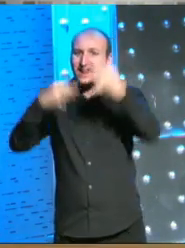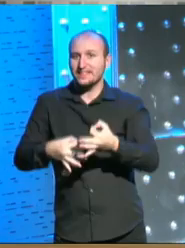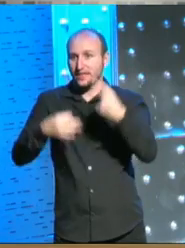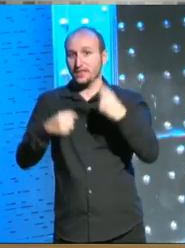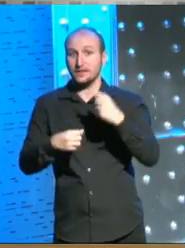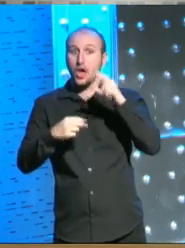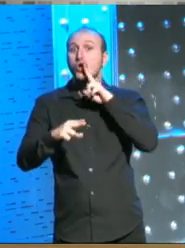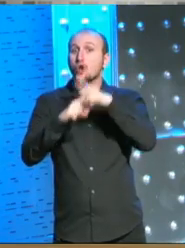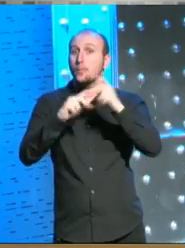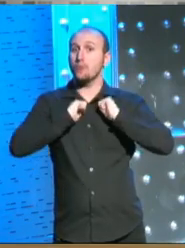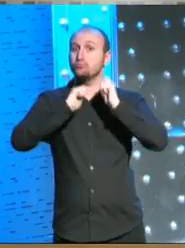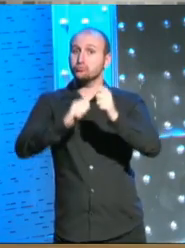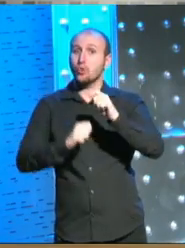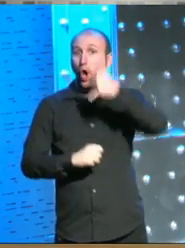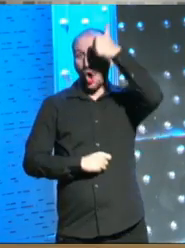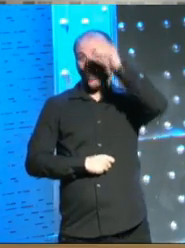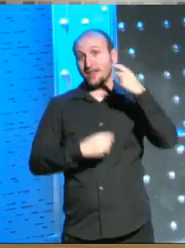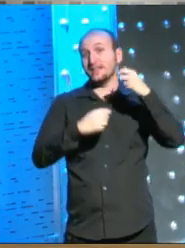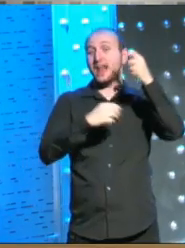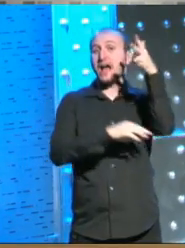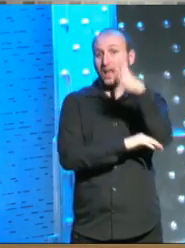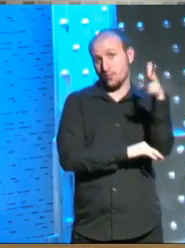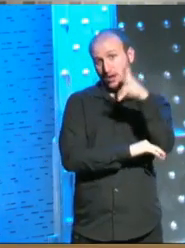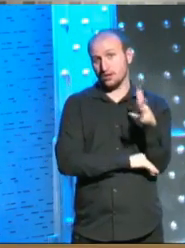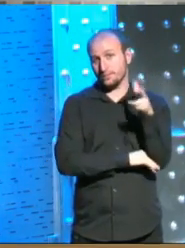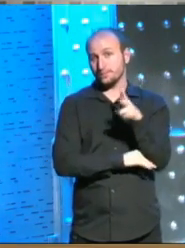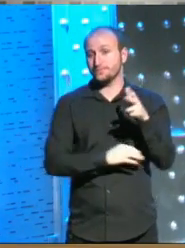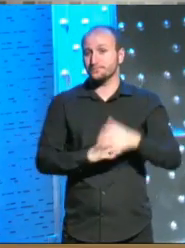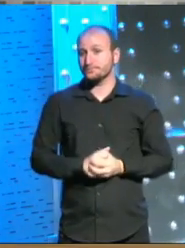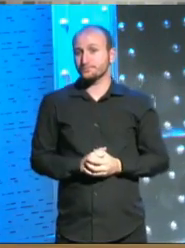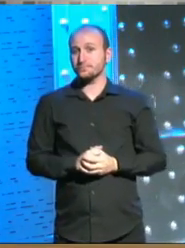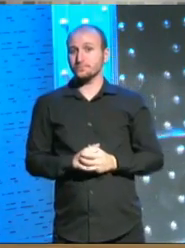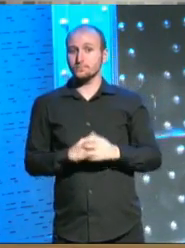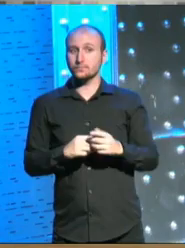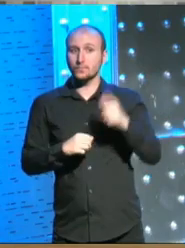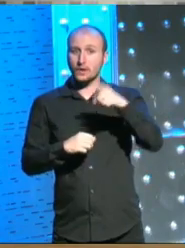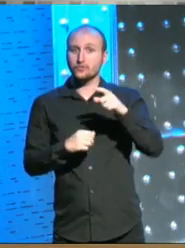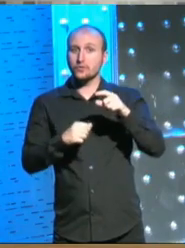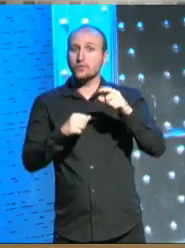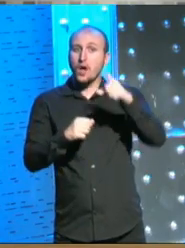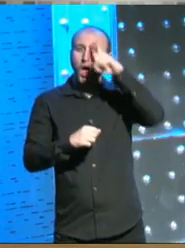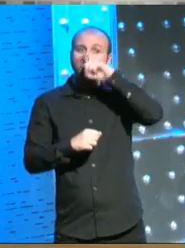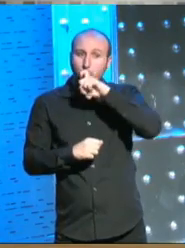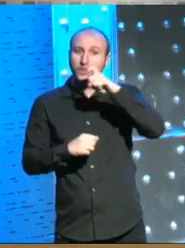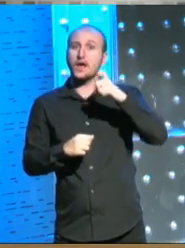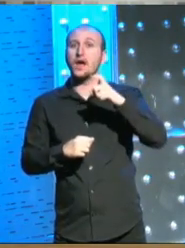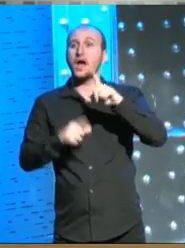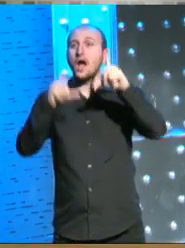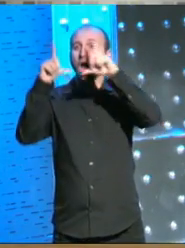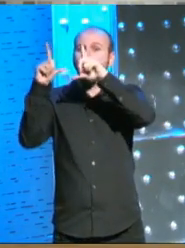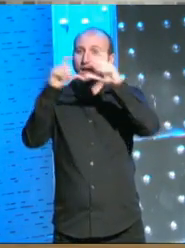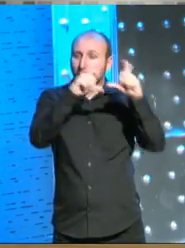cámara, justamente, y el protagonista es un operador. Y hay toda una reflexión en torno a la cámara como instrumento de aprehensión de la